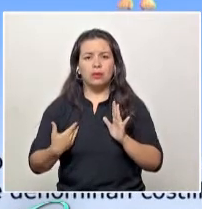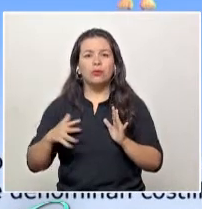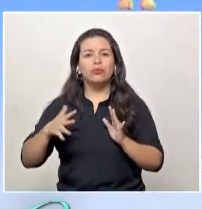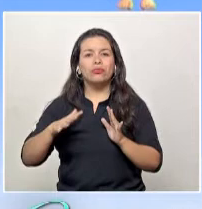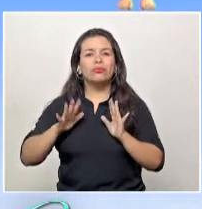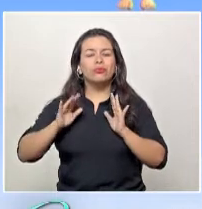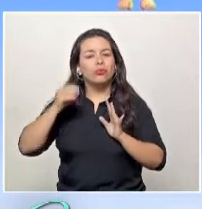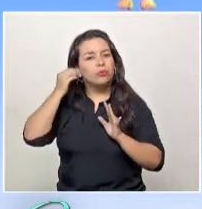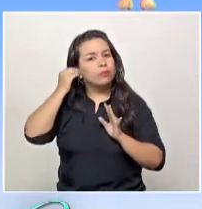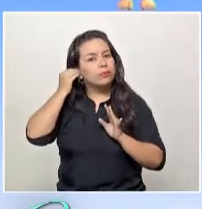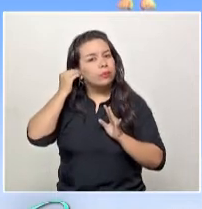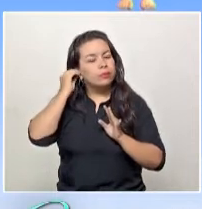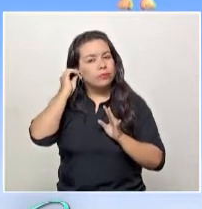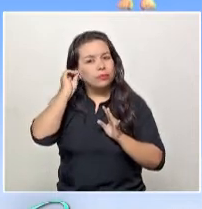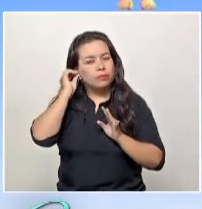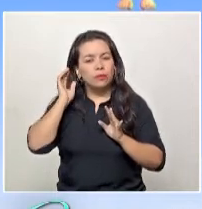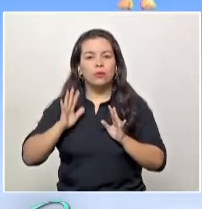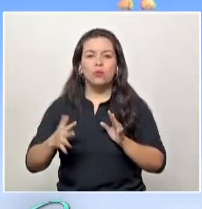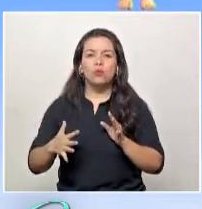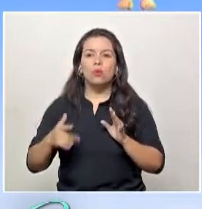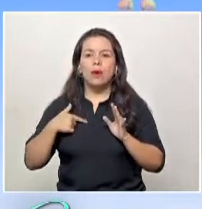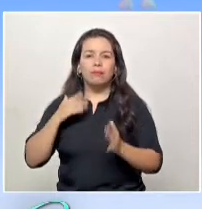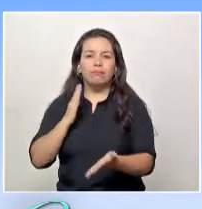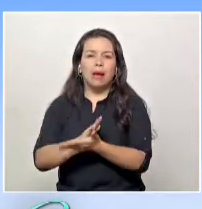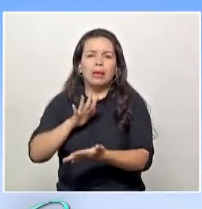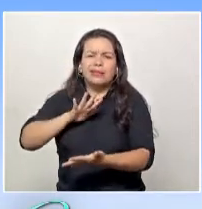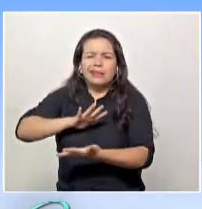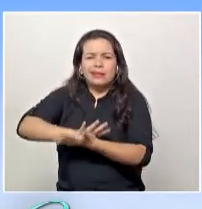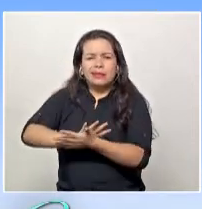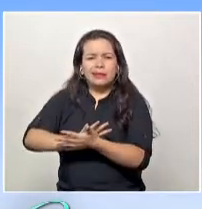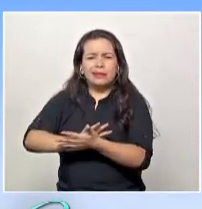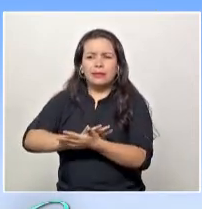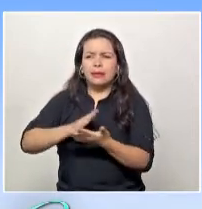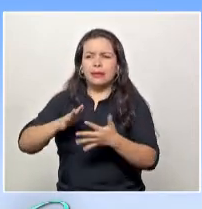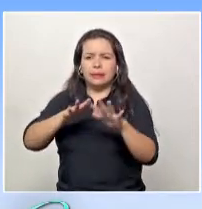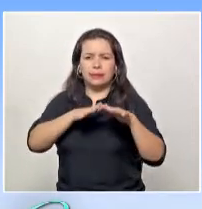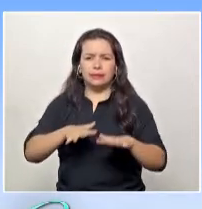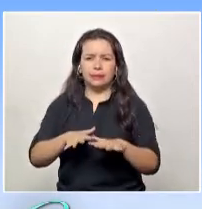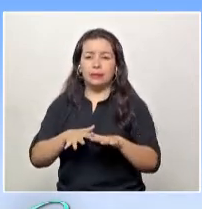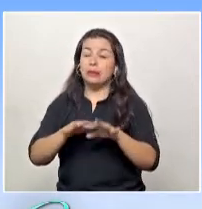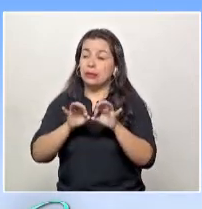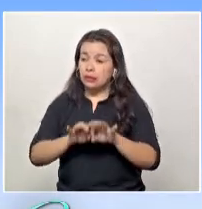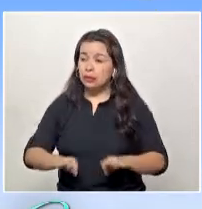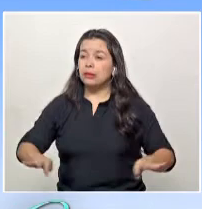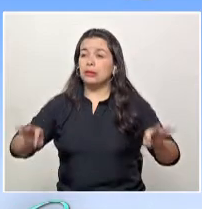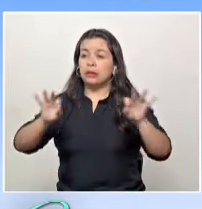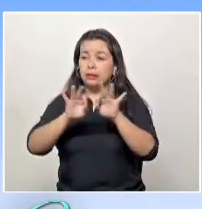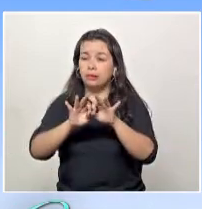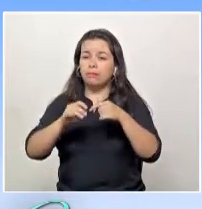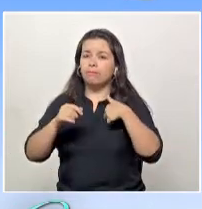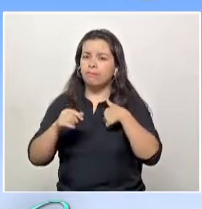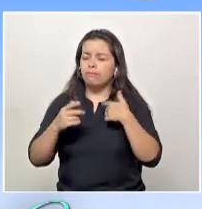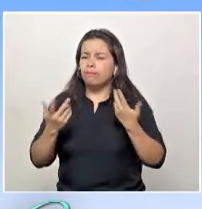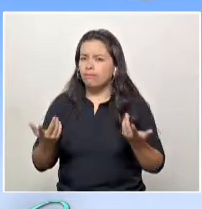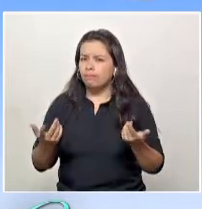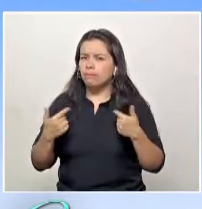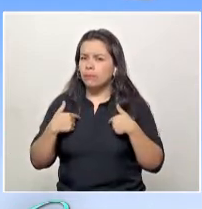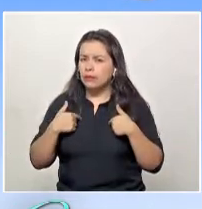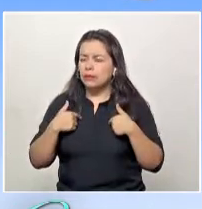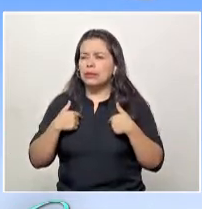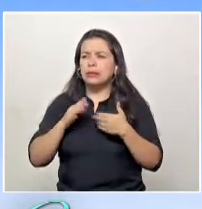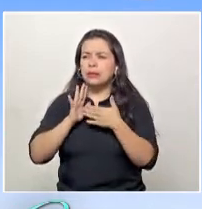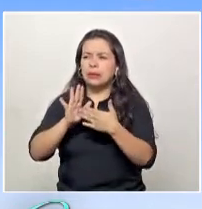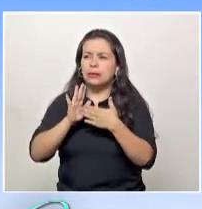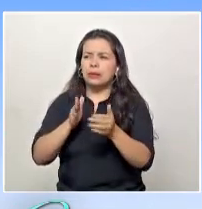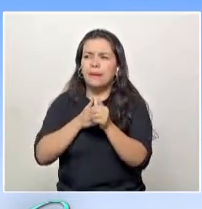y allá atrás es donde está machacado el nervio en la columna. Entonces, miren lo importante uno decir, métodos diagnósticos.